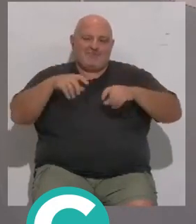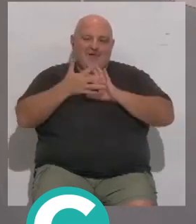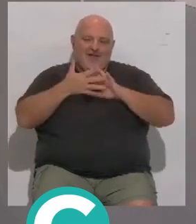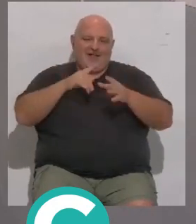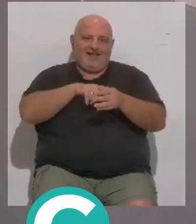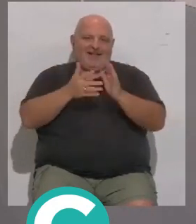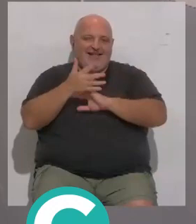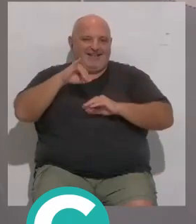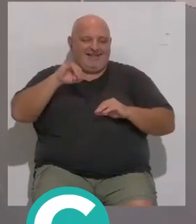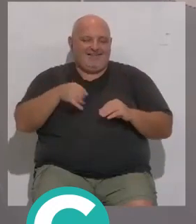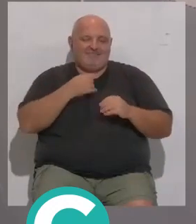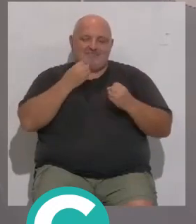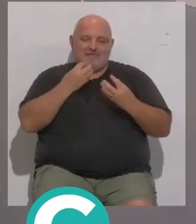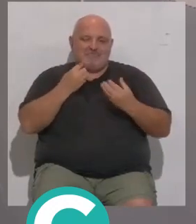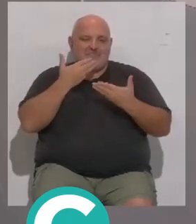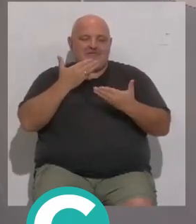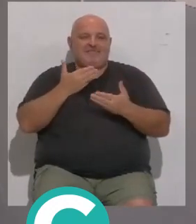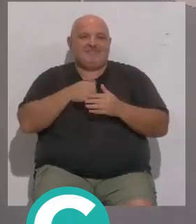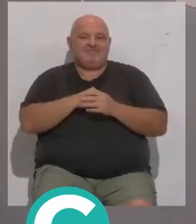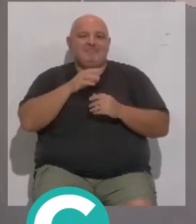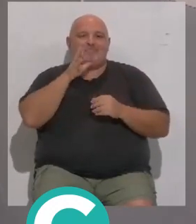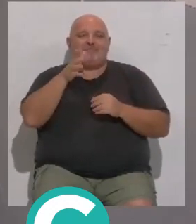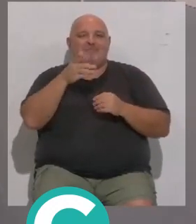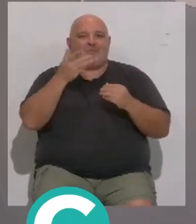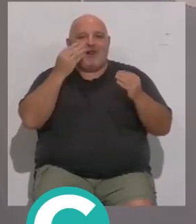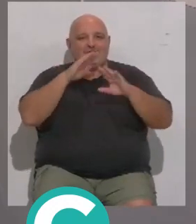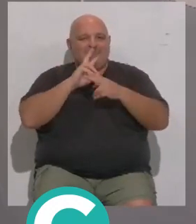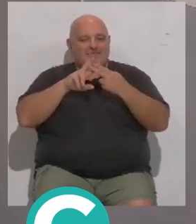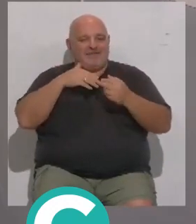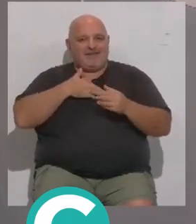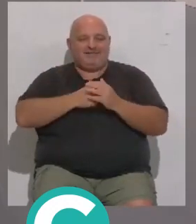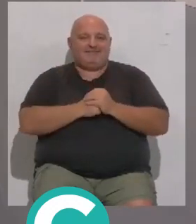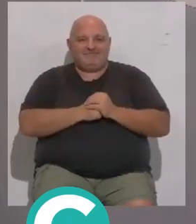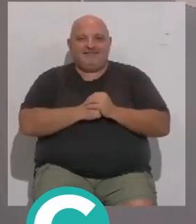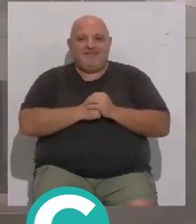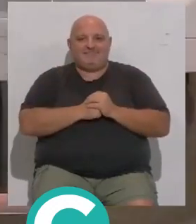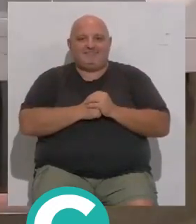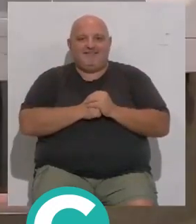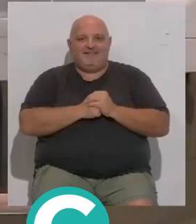sea que... pero todo bienvenido sea. Que tengan una muy buena noche y hasta luego.